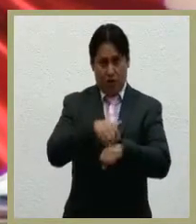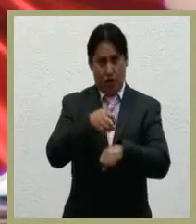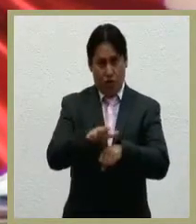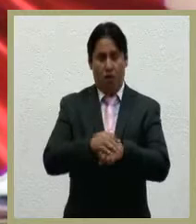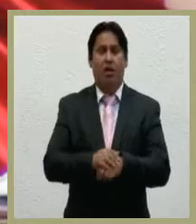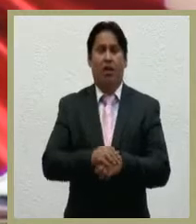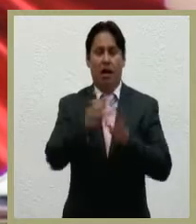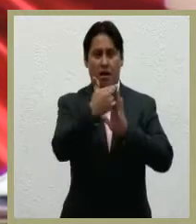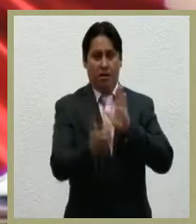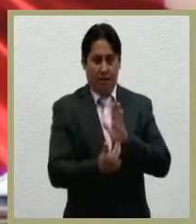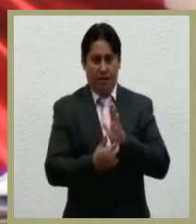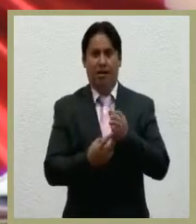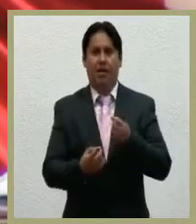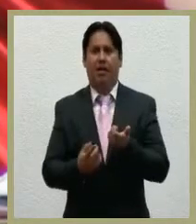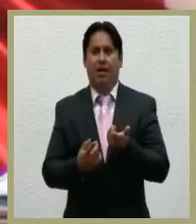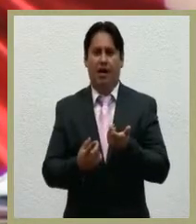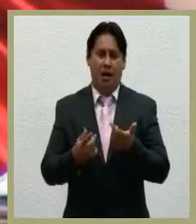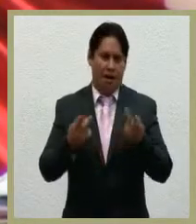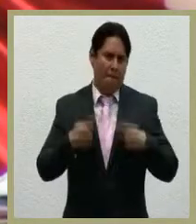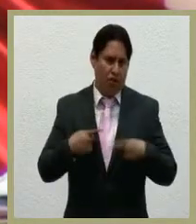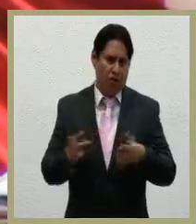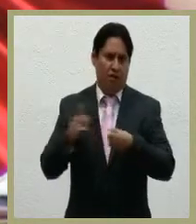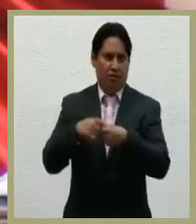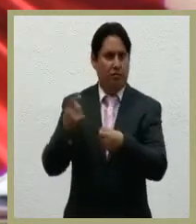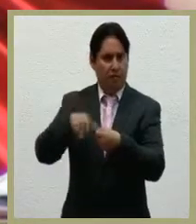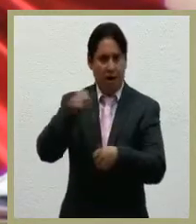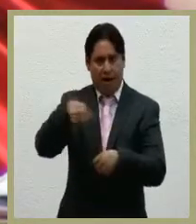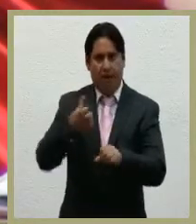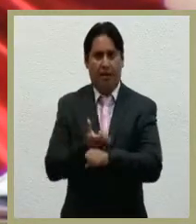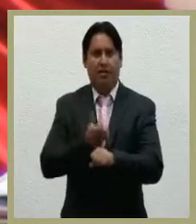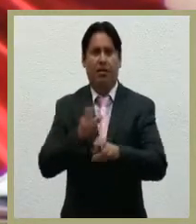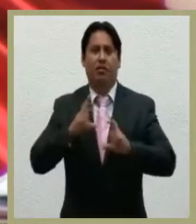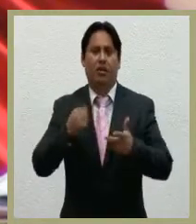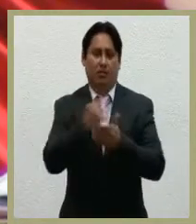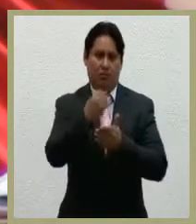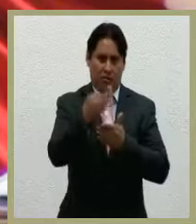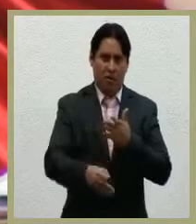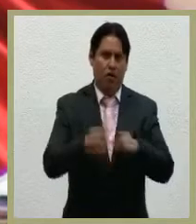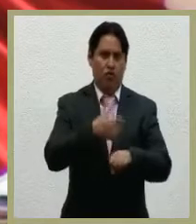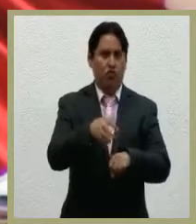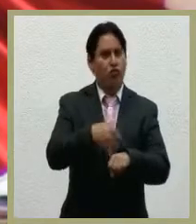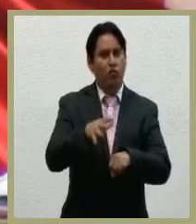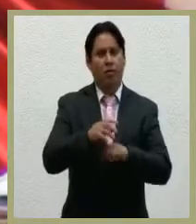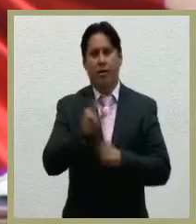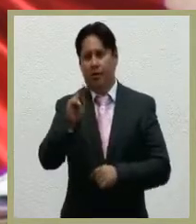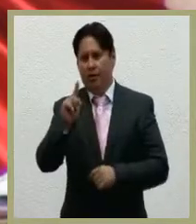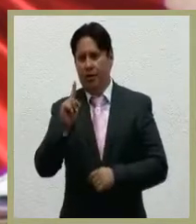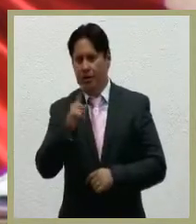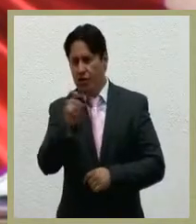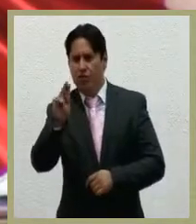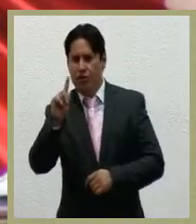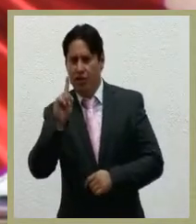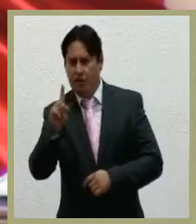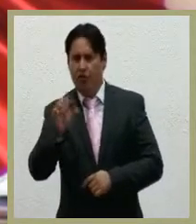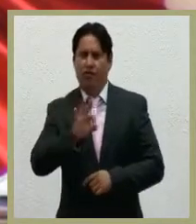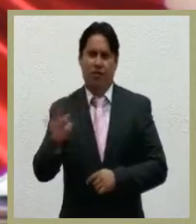de Elecciones y Participación Ciudadana del Estado de Chiapas, aprobado mediante decreto número 181 de fecha 18